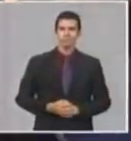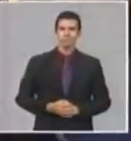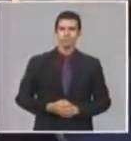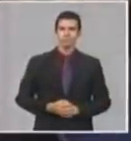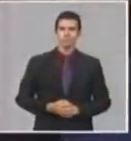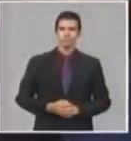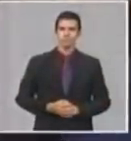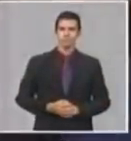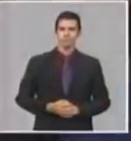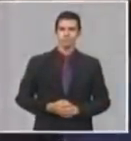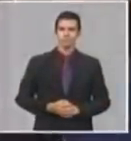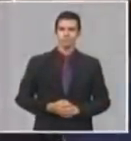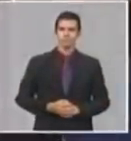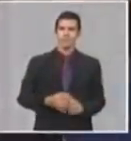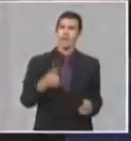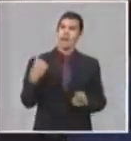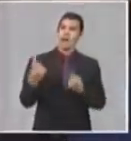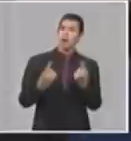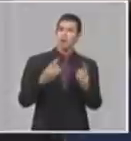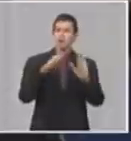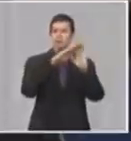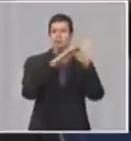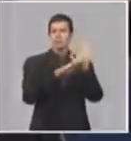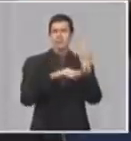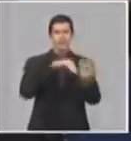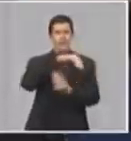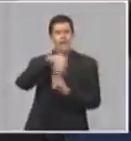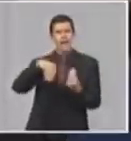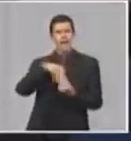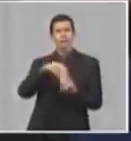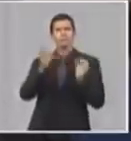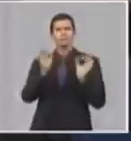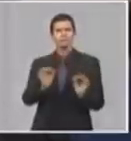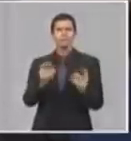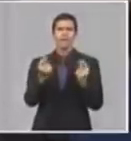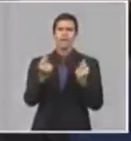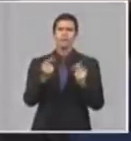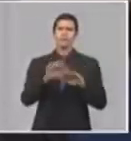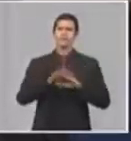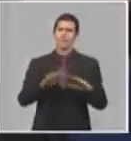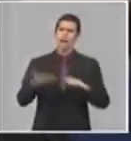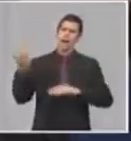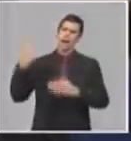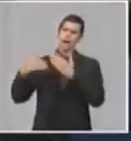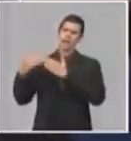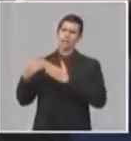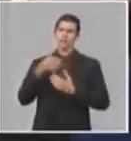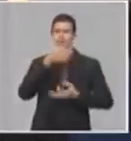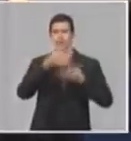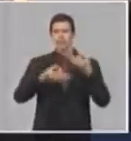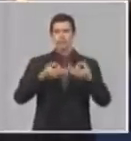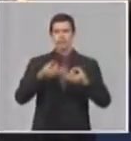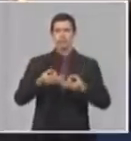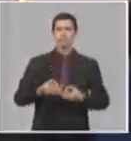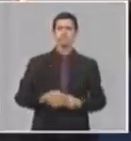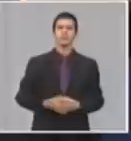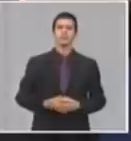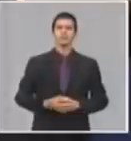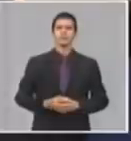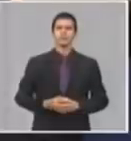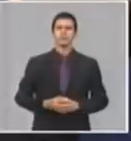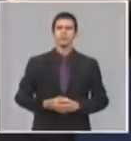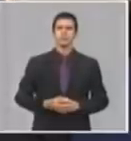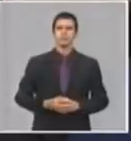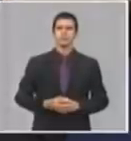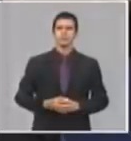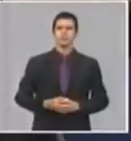Bueno, y entre las medidas transformadoras que han sido anunciadas en esta mesa redonda y ratificadas